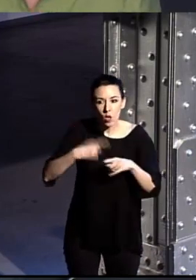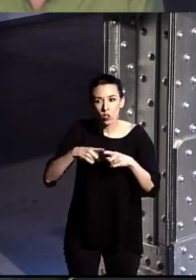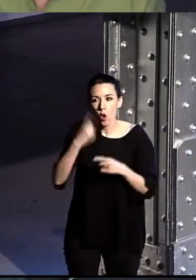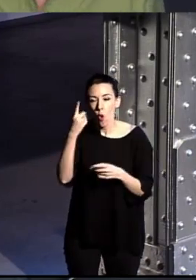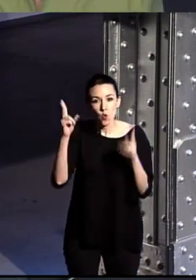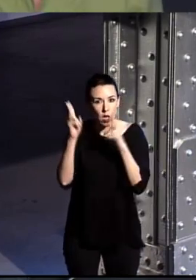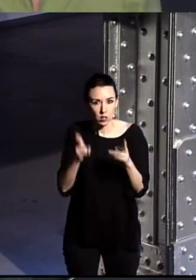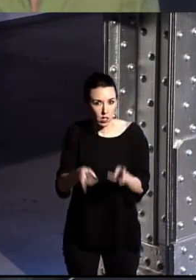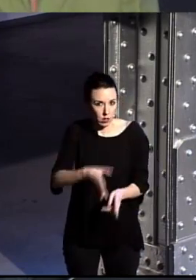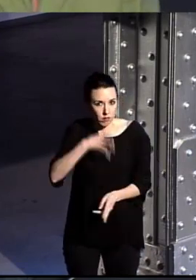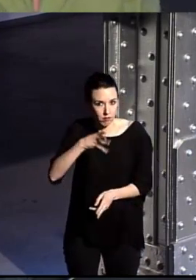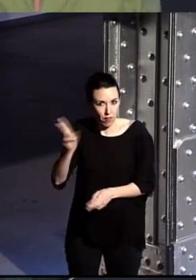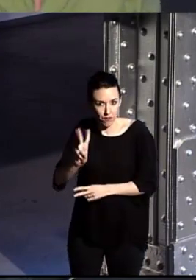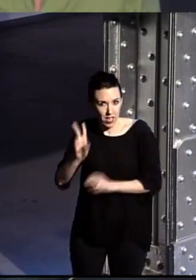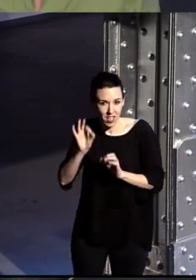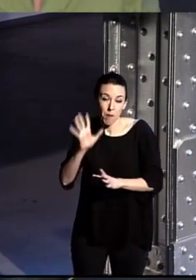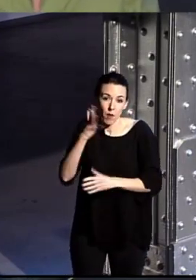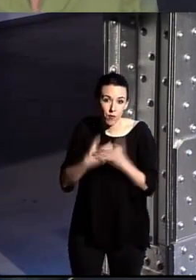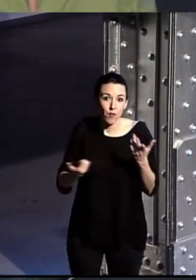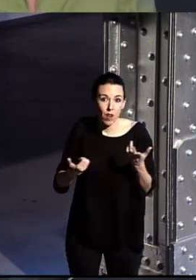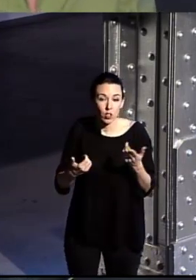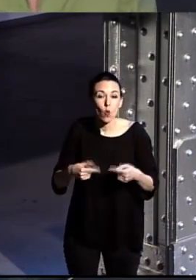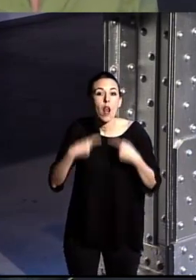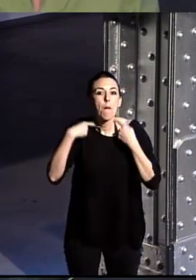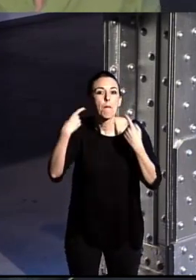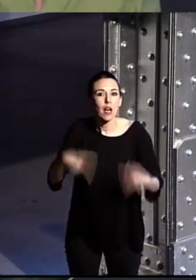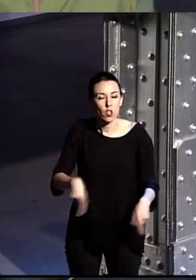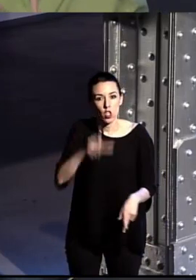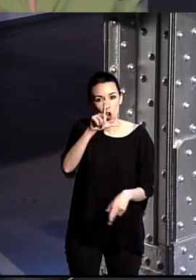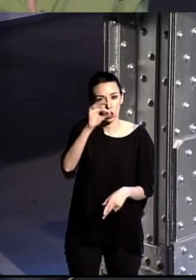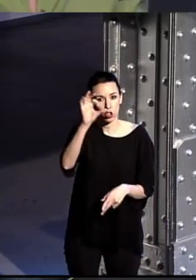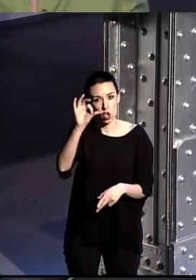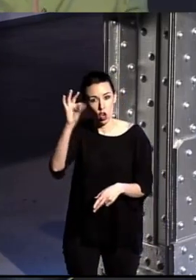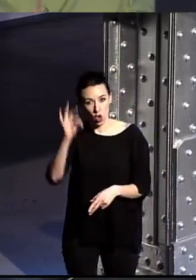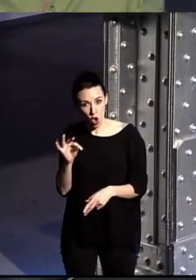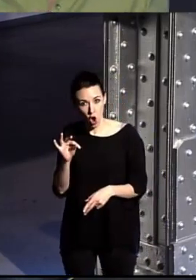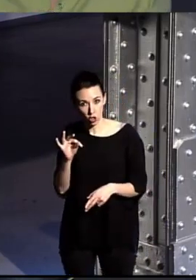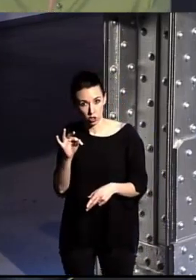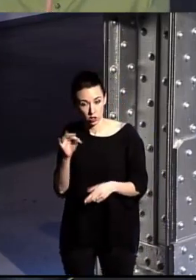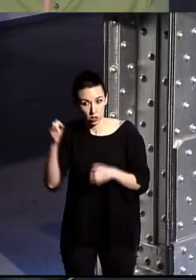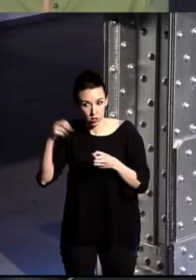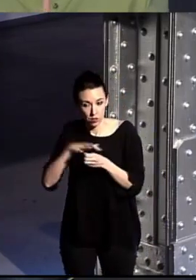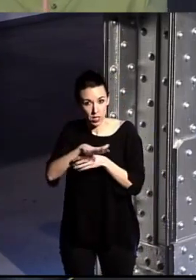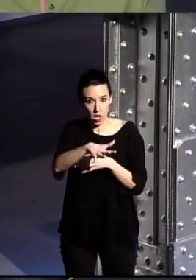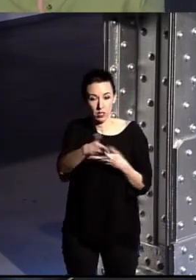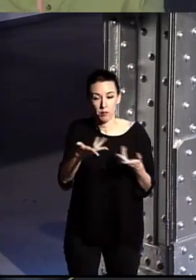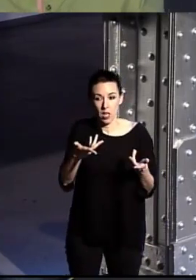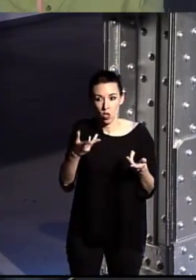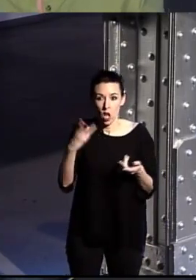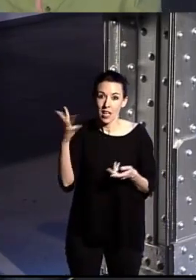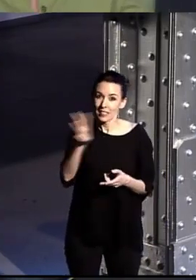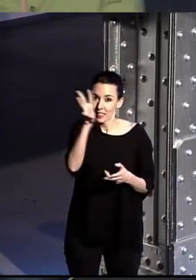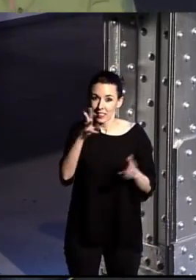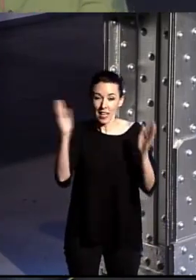una serie que era absolutamente verniana, pero fallida, que fue Lost. Perdidos está no solo inspirado, sino... Fallida no, Los 3